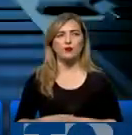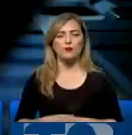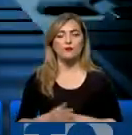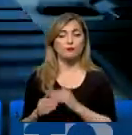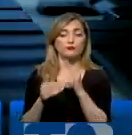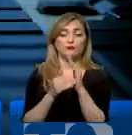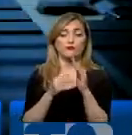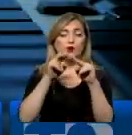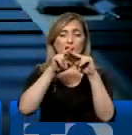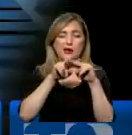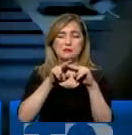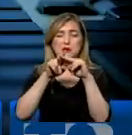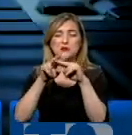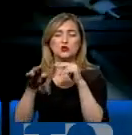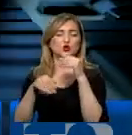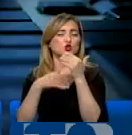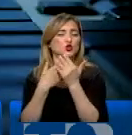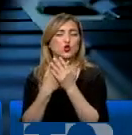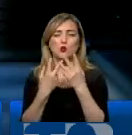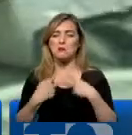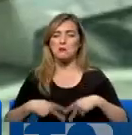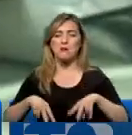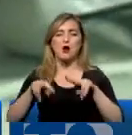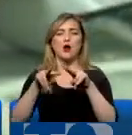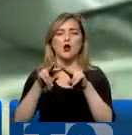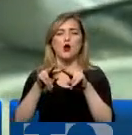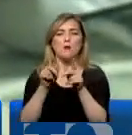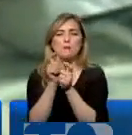vamos a revisar todos los rubros y ajustar el